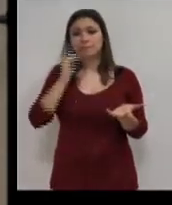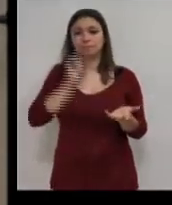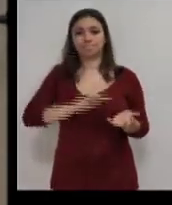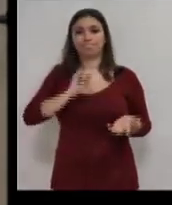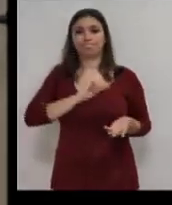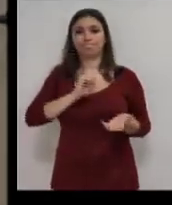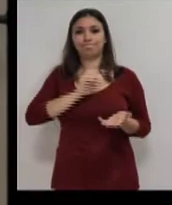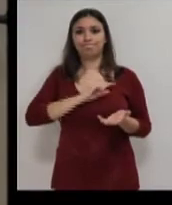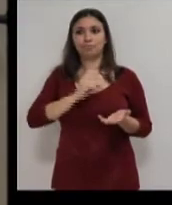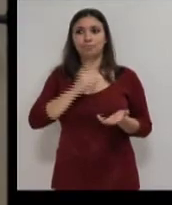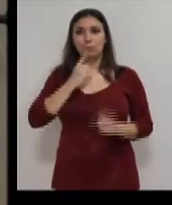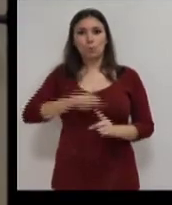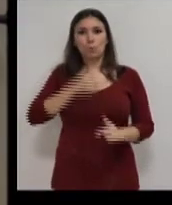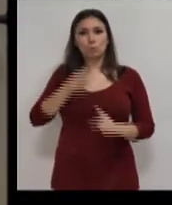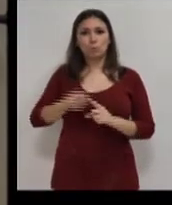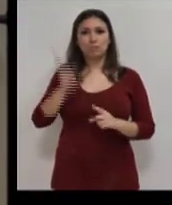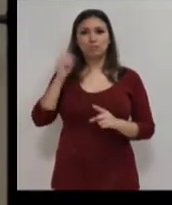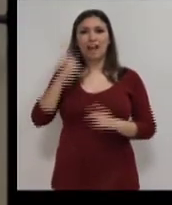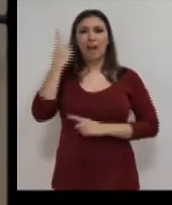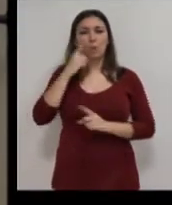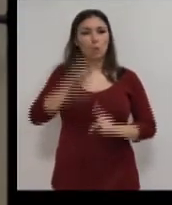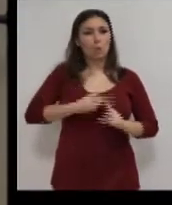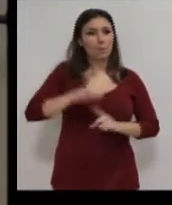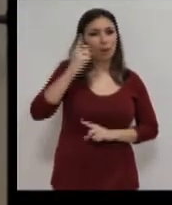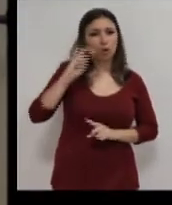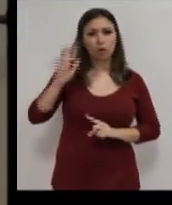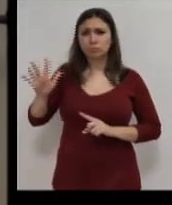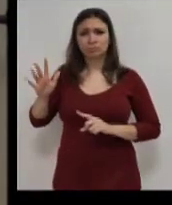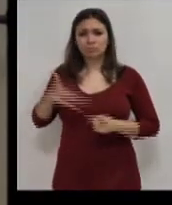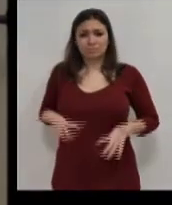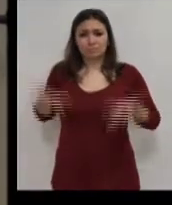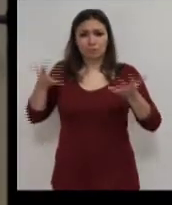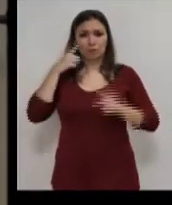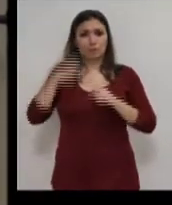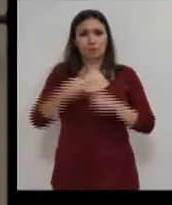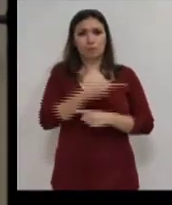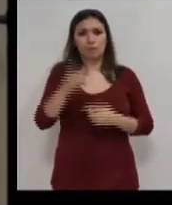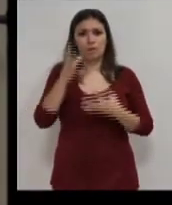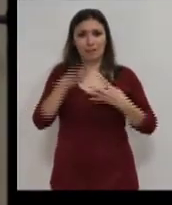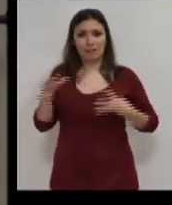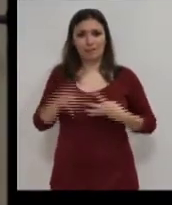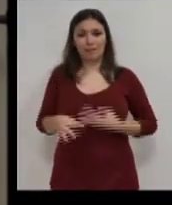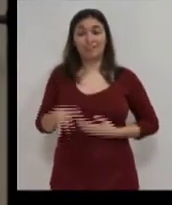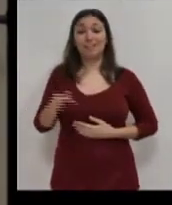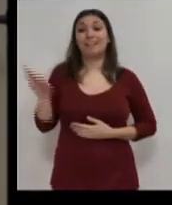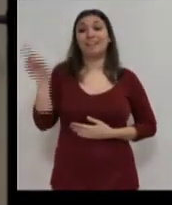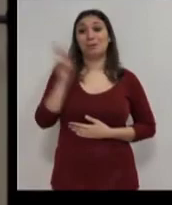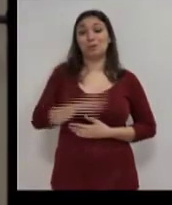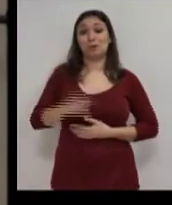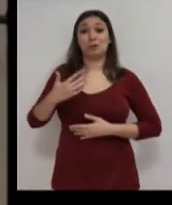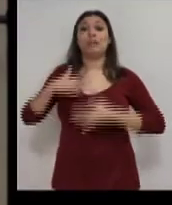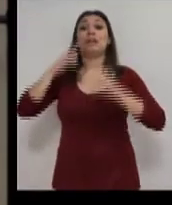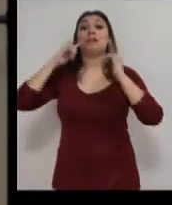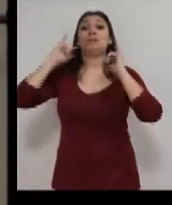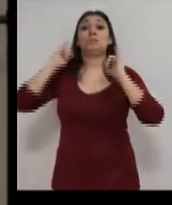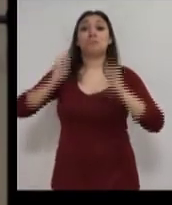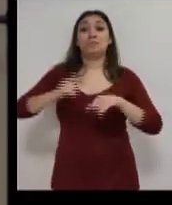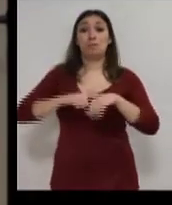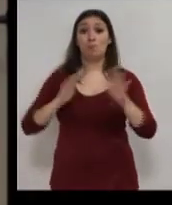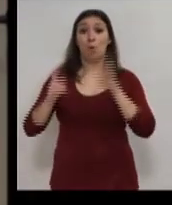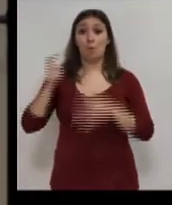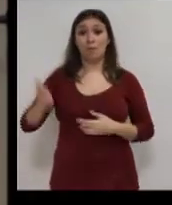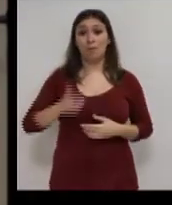modo que se tengan una línea, que sean utilizados al mismo tiempo, ¿no? Y después, como decía, no solo